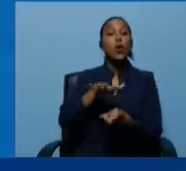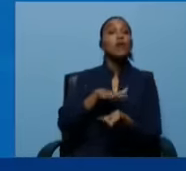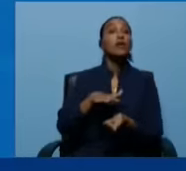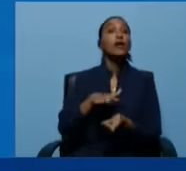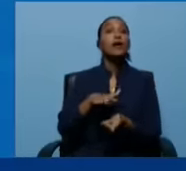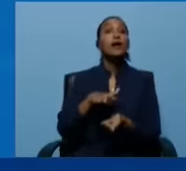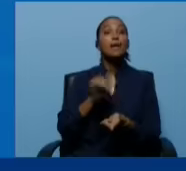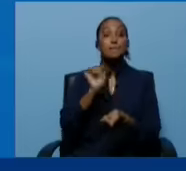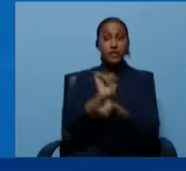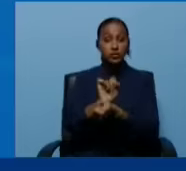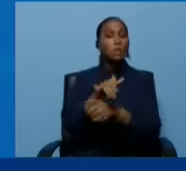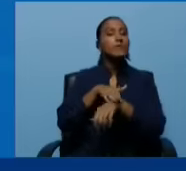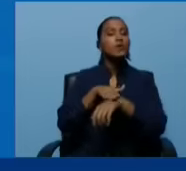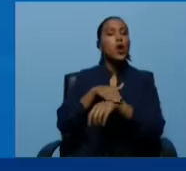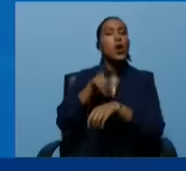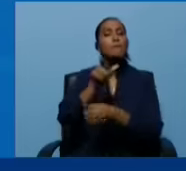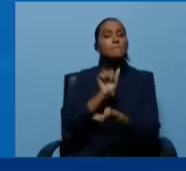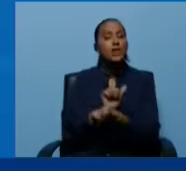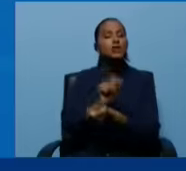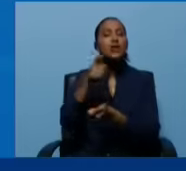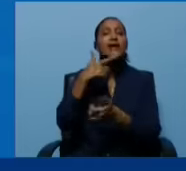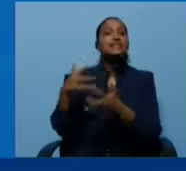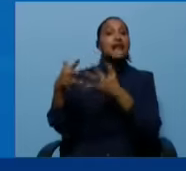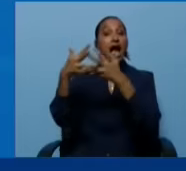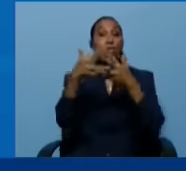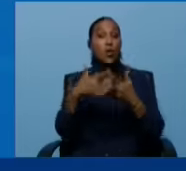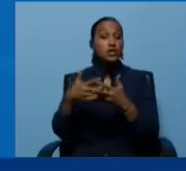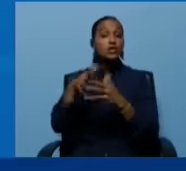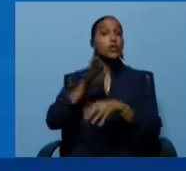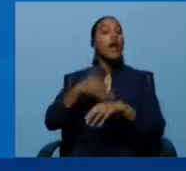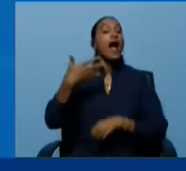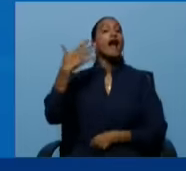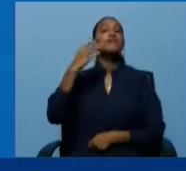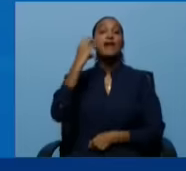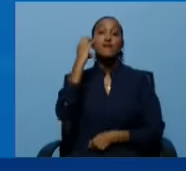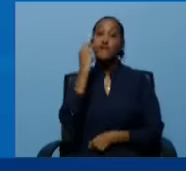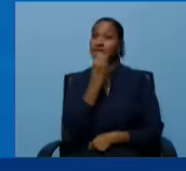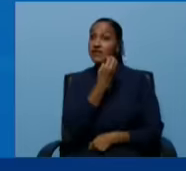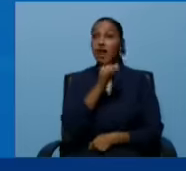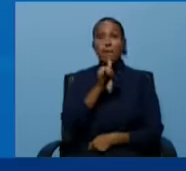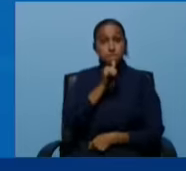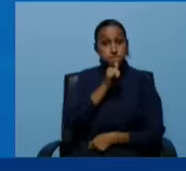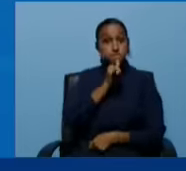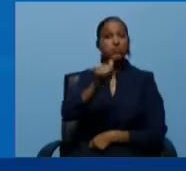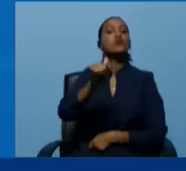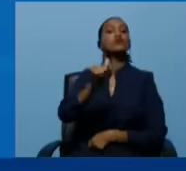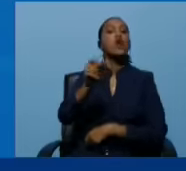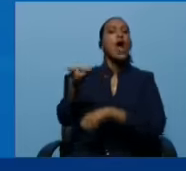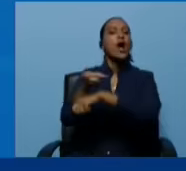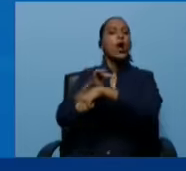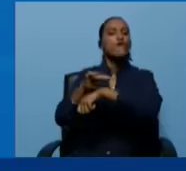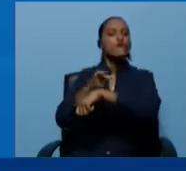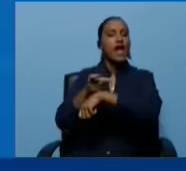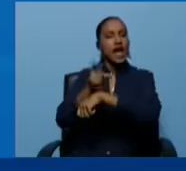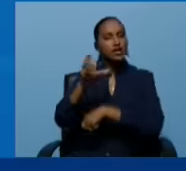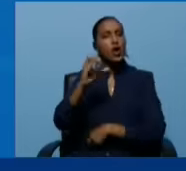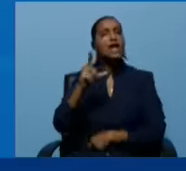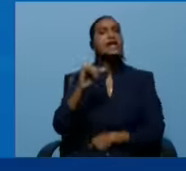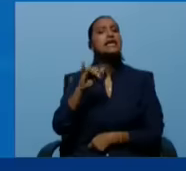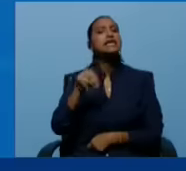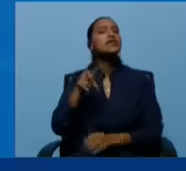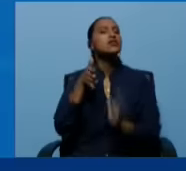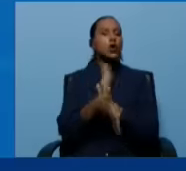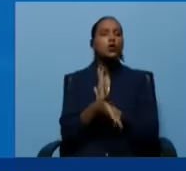en Estados Unidos, luego de que Fidel hizo una denuncia al gobierno de Bill Clinton sobre